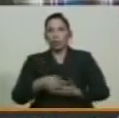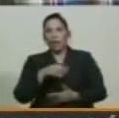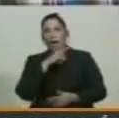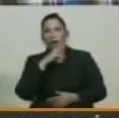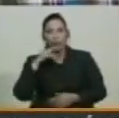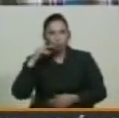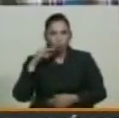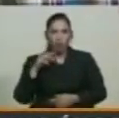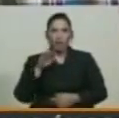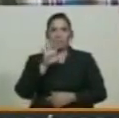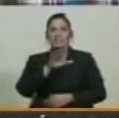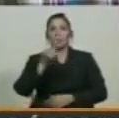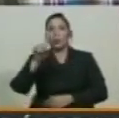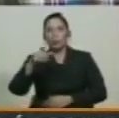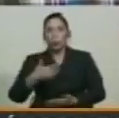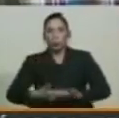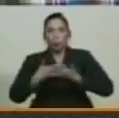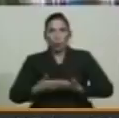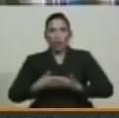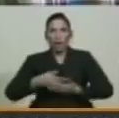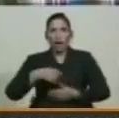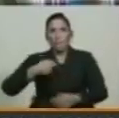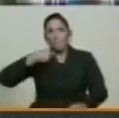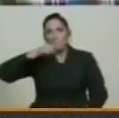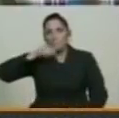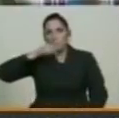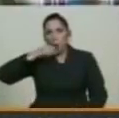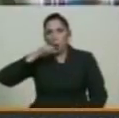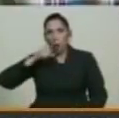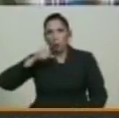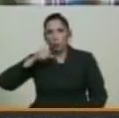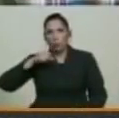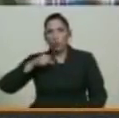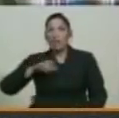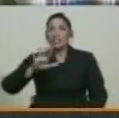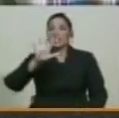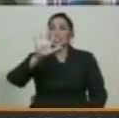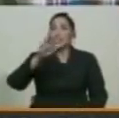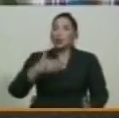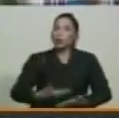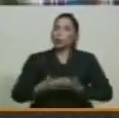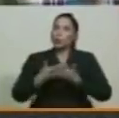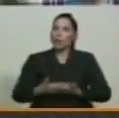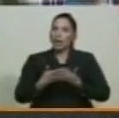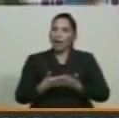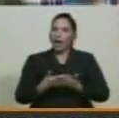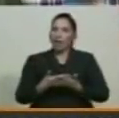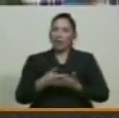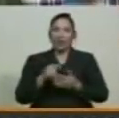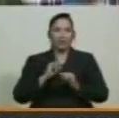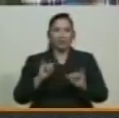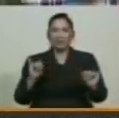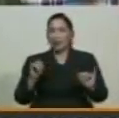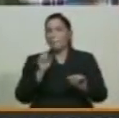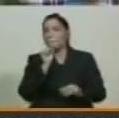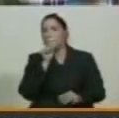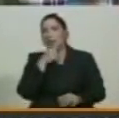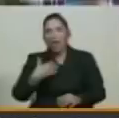de pollo, de las cuales hay 5 toneladas vencidas desde noviembre del año 2017,